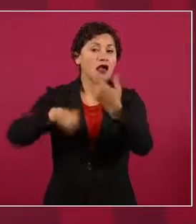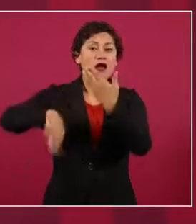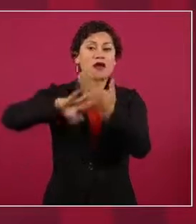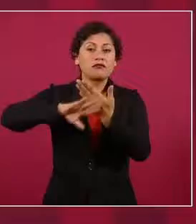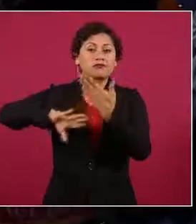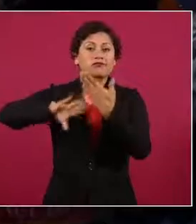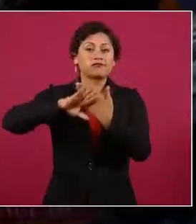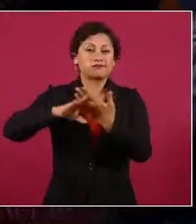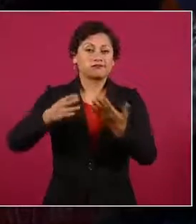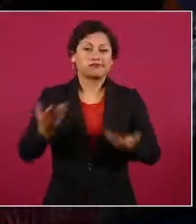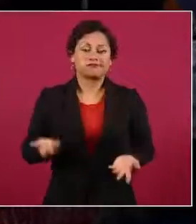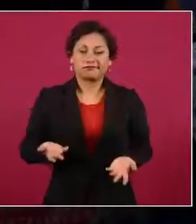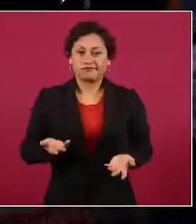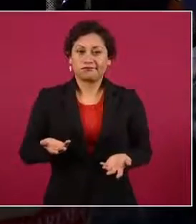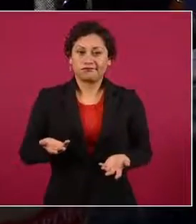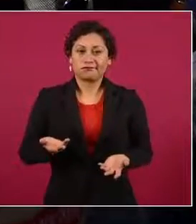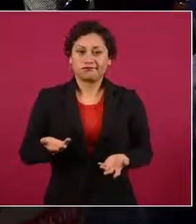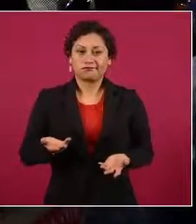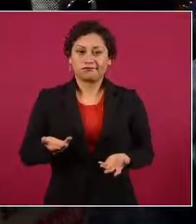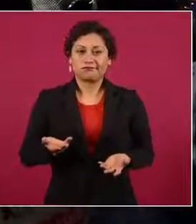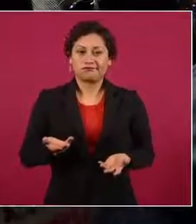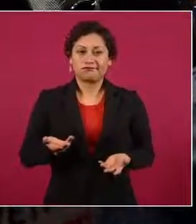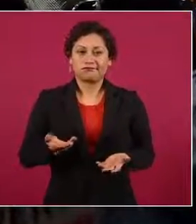Y si hacen un viaje,